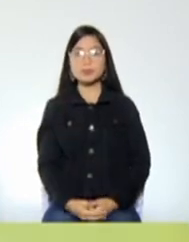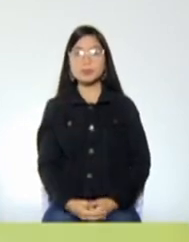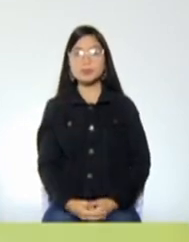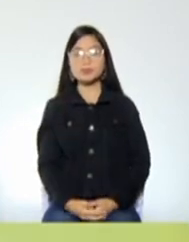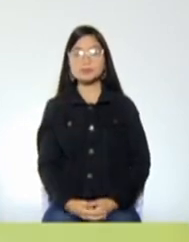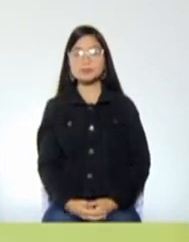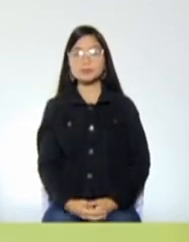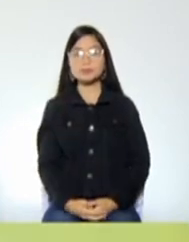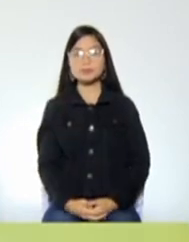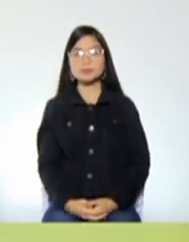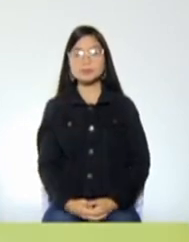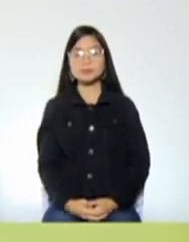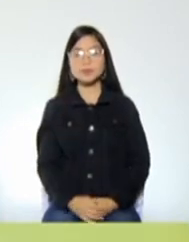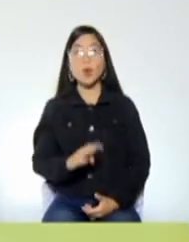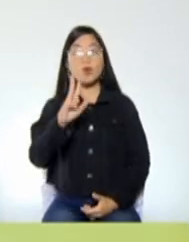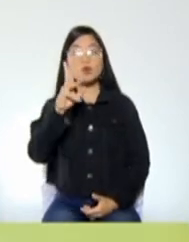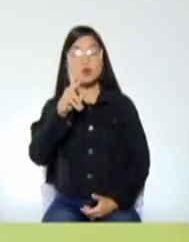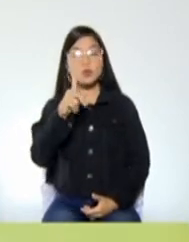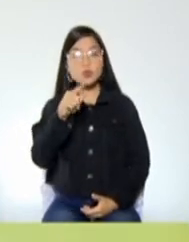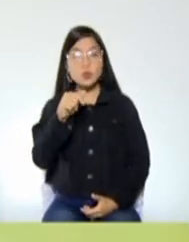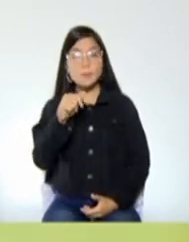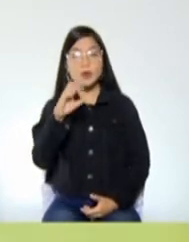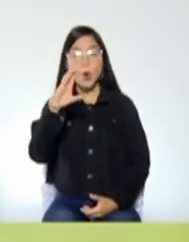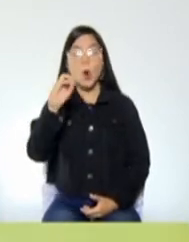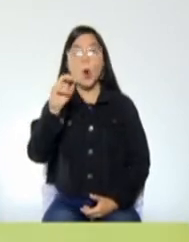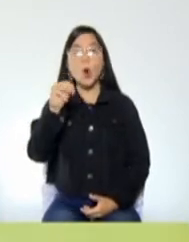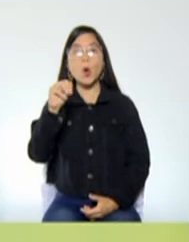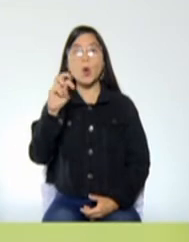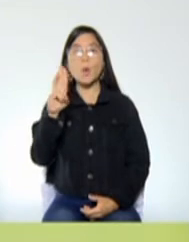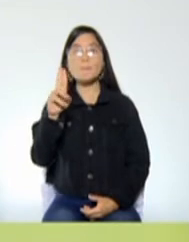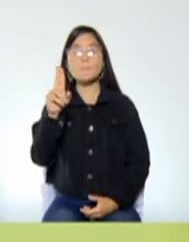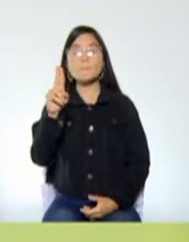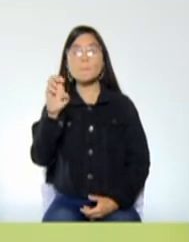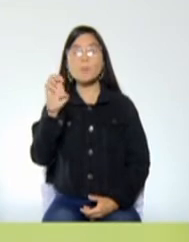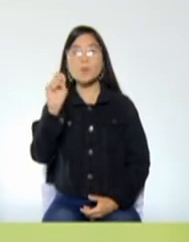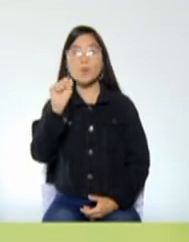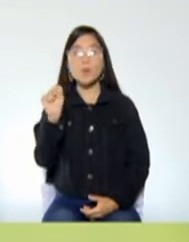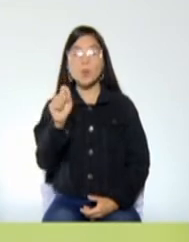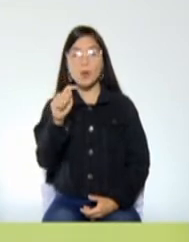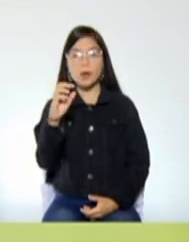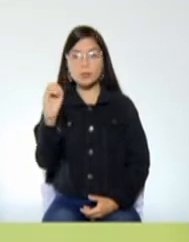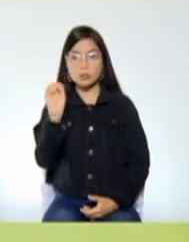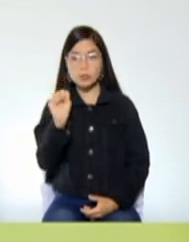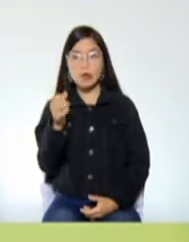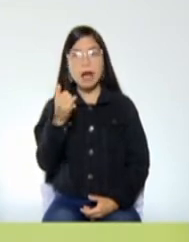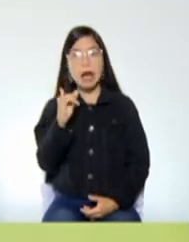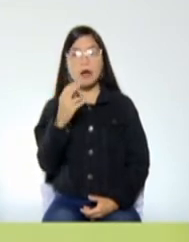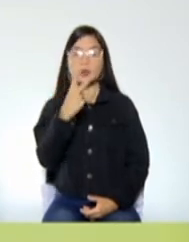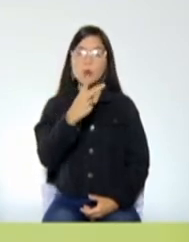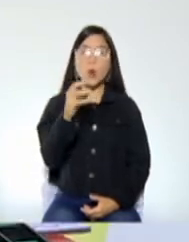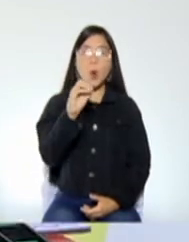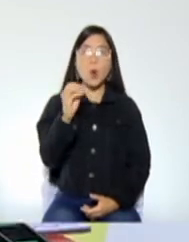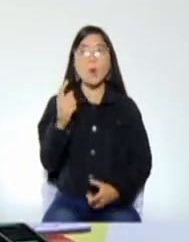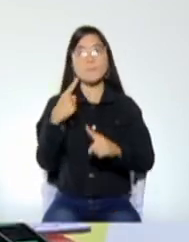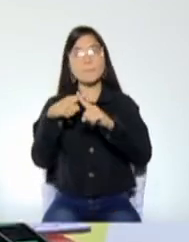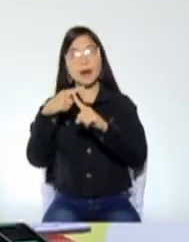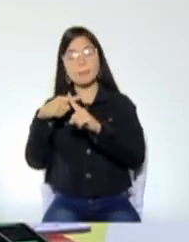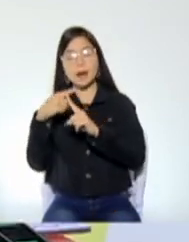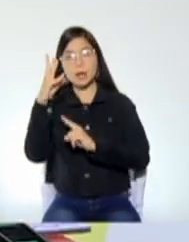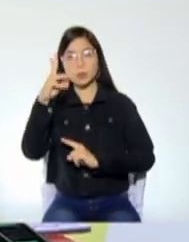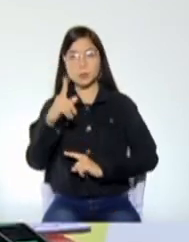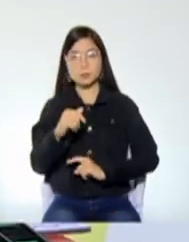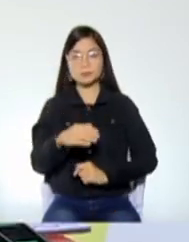números compuestos se llaman así porque están formados a partir de dos o más números primos. Y así podemos ir